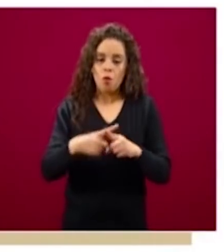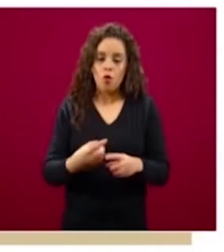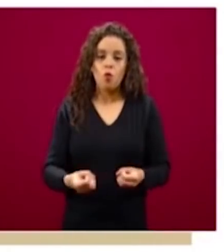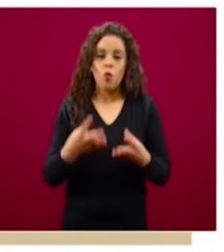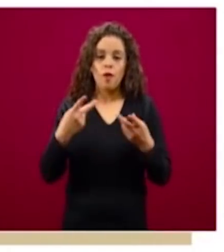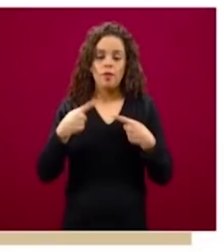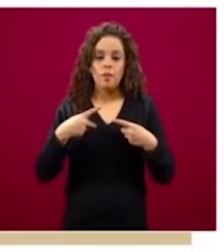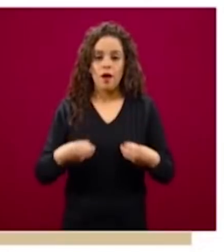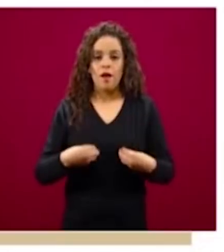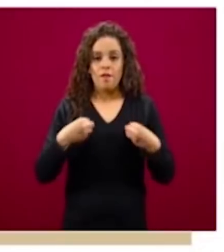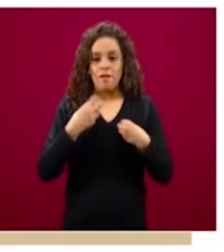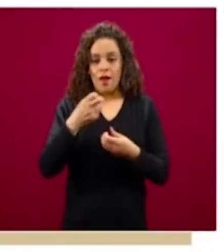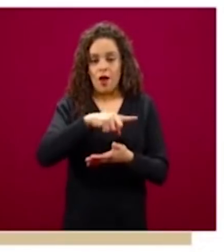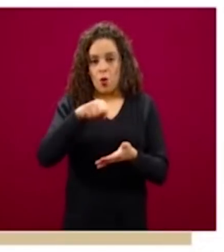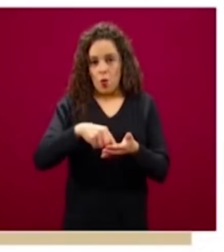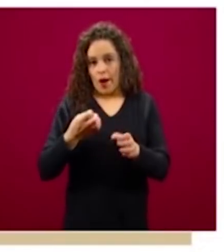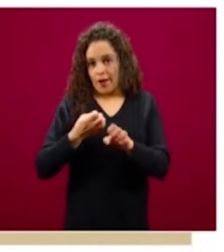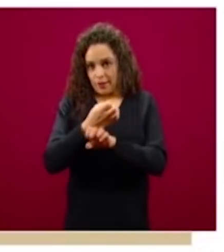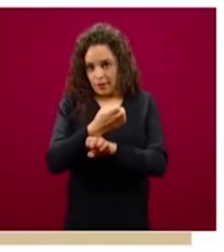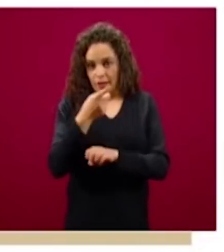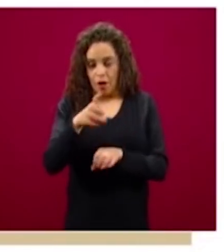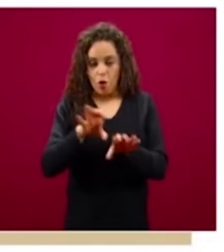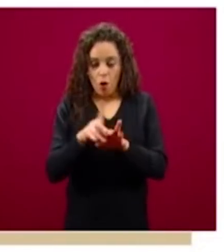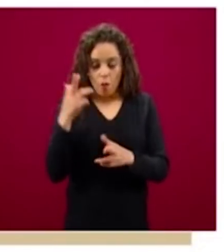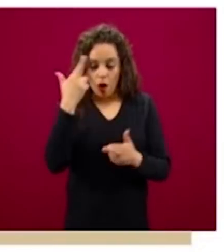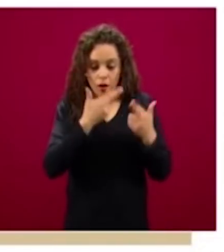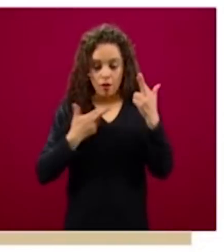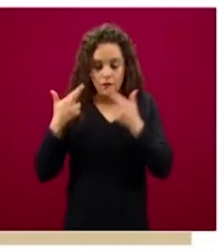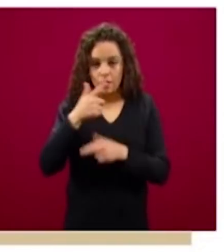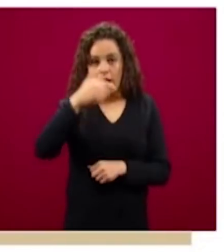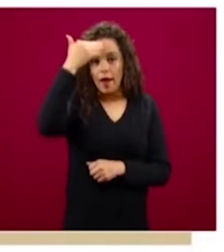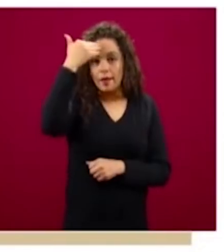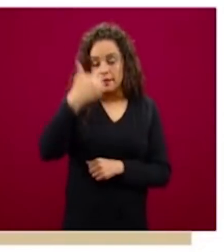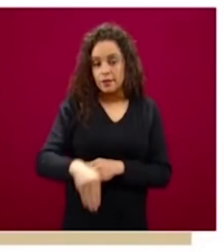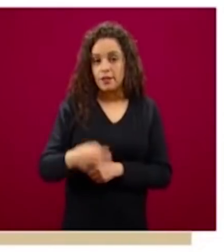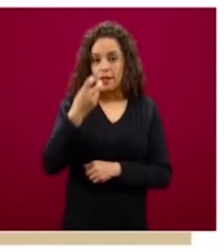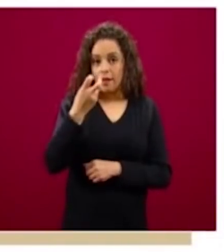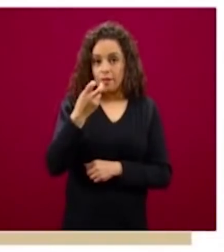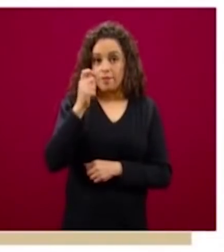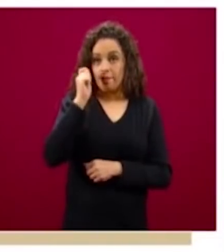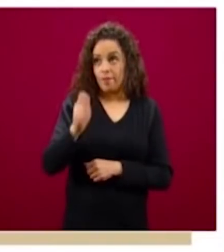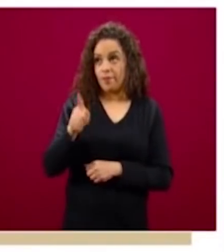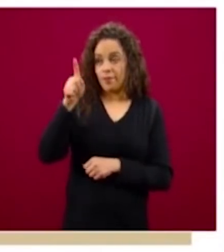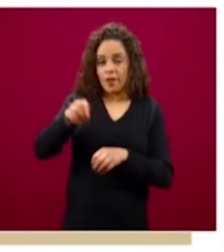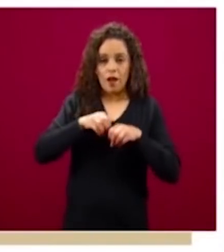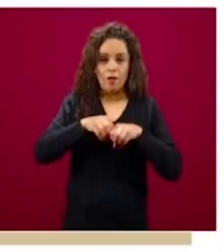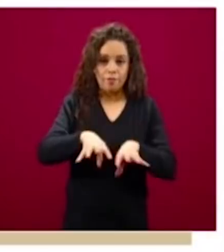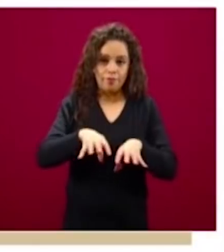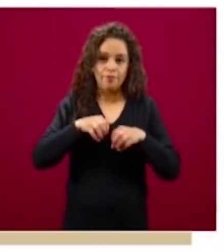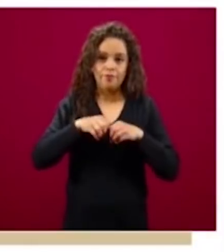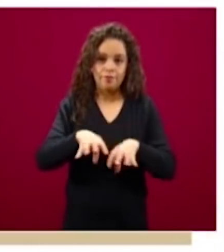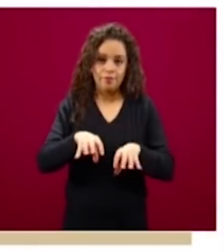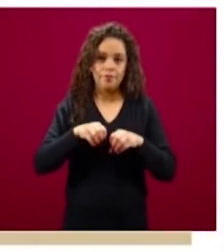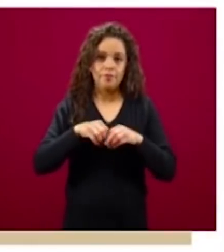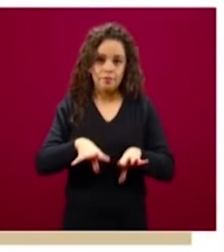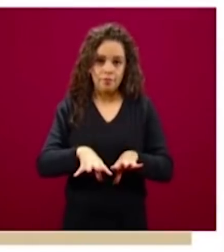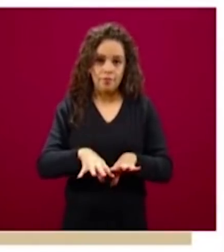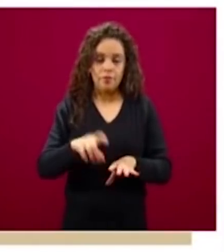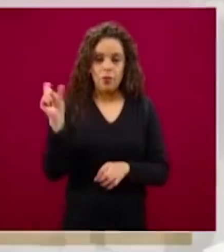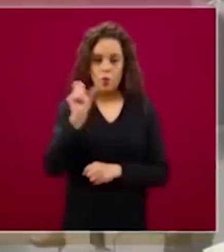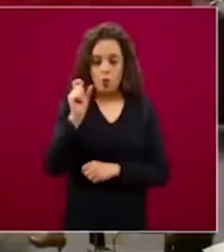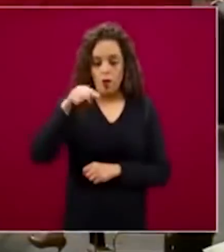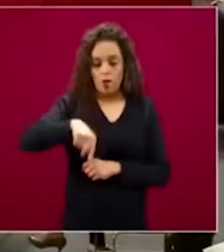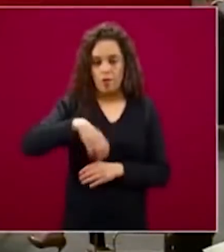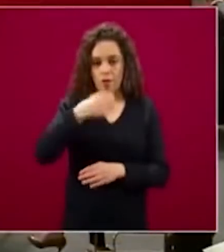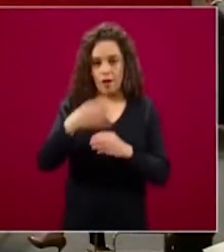revisar cuando sabiendo que todas estas diapositivas se distribuyen de manera pública al terminar la conferencia de